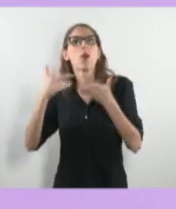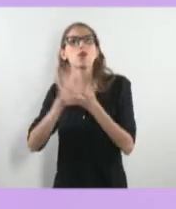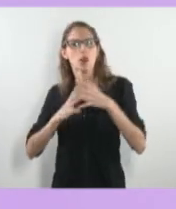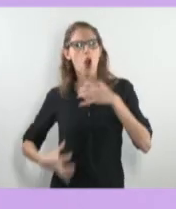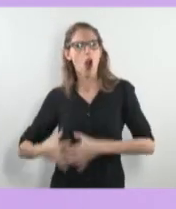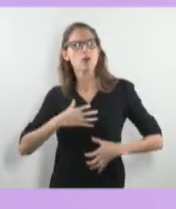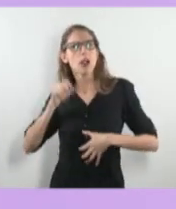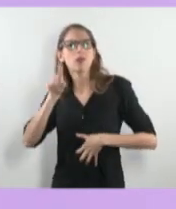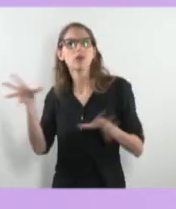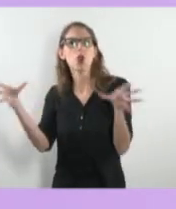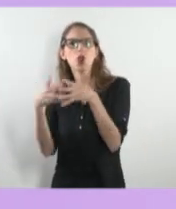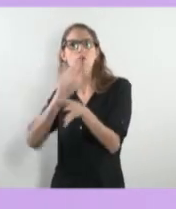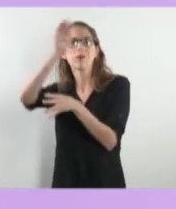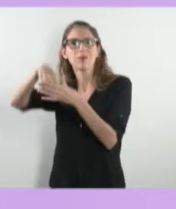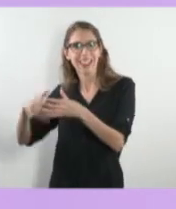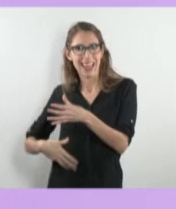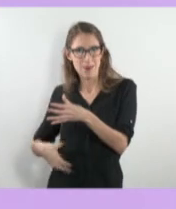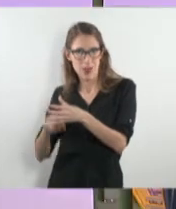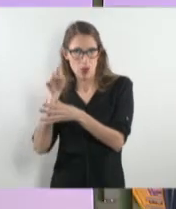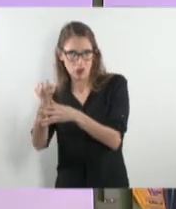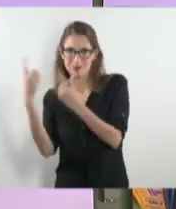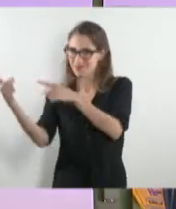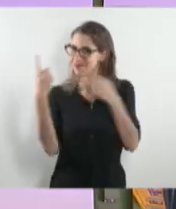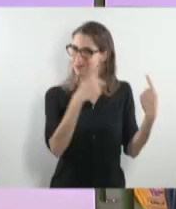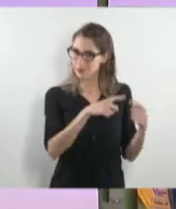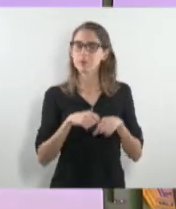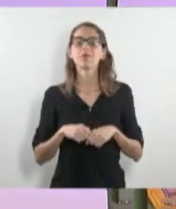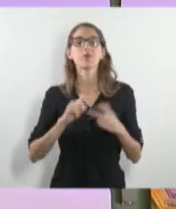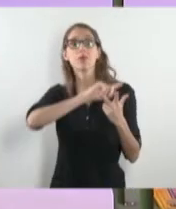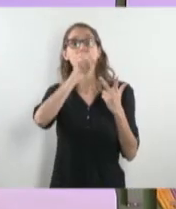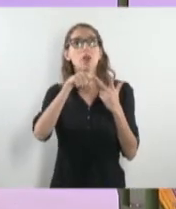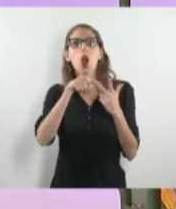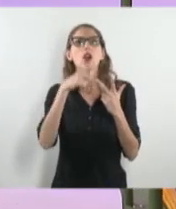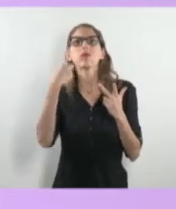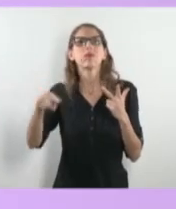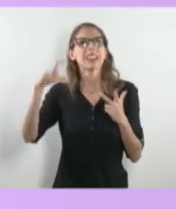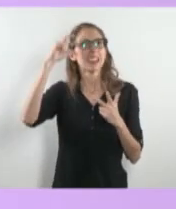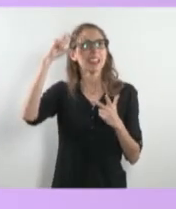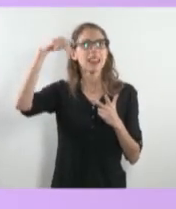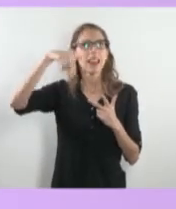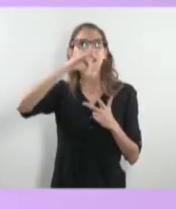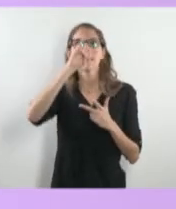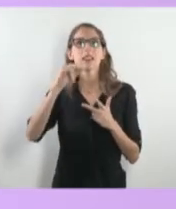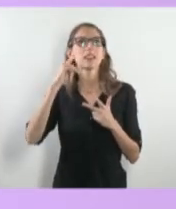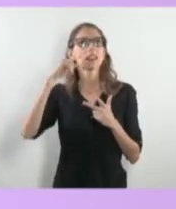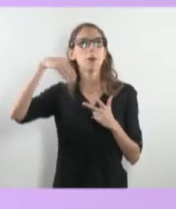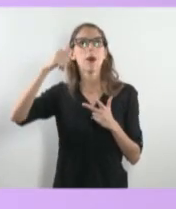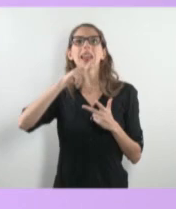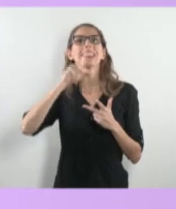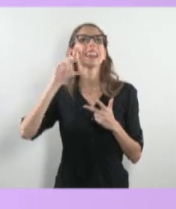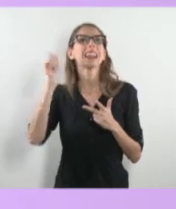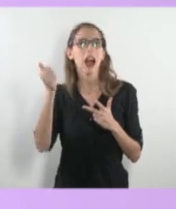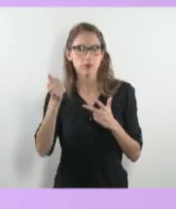Claro. Después tenemos otra función. La enzimática. La enzimática. Y aprovecho